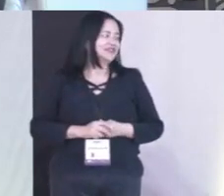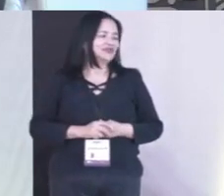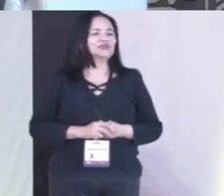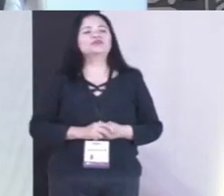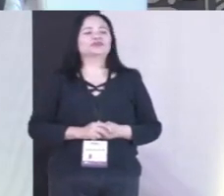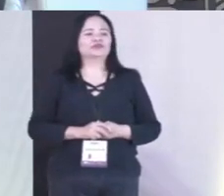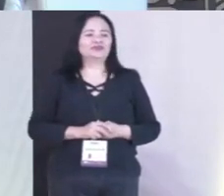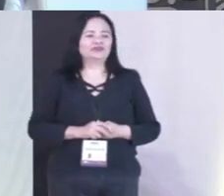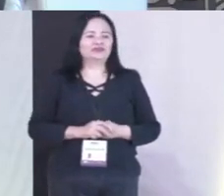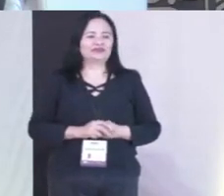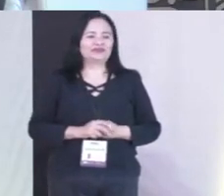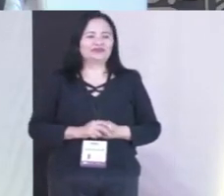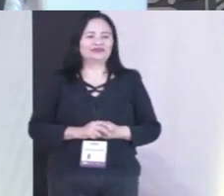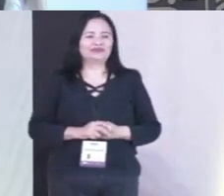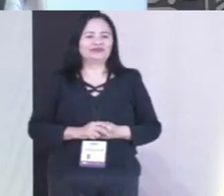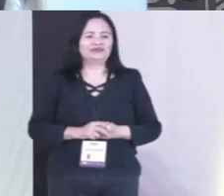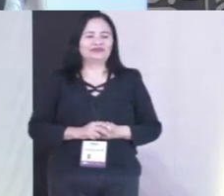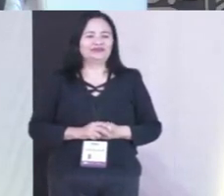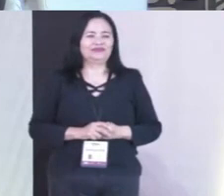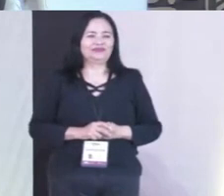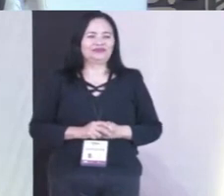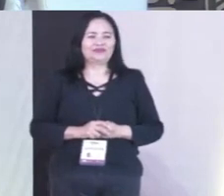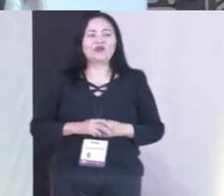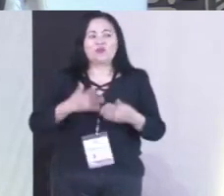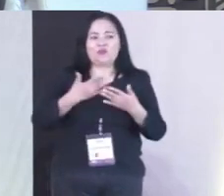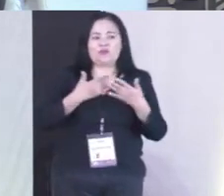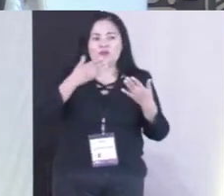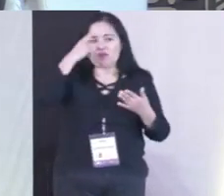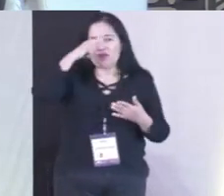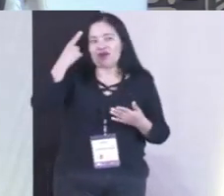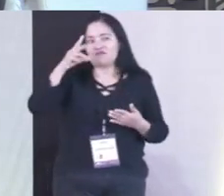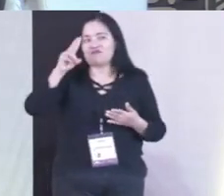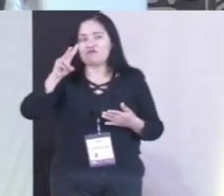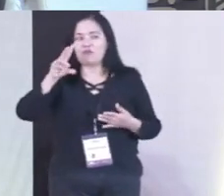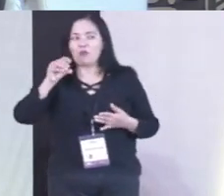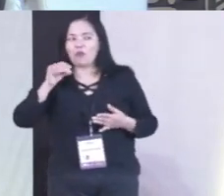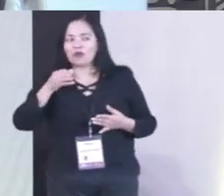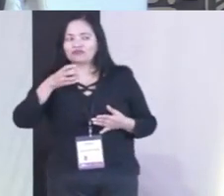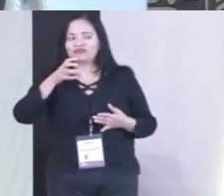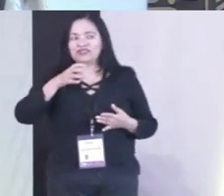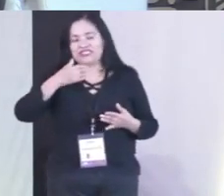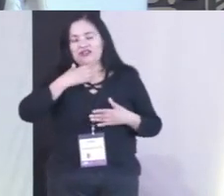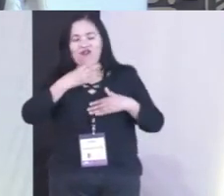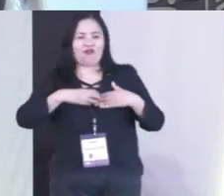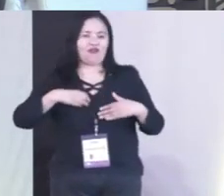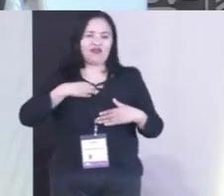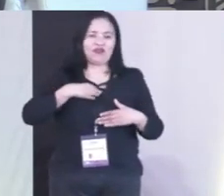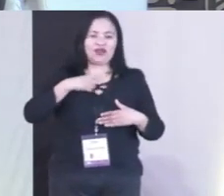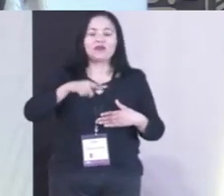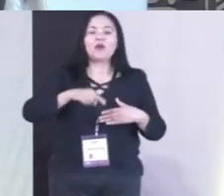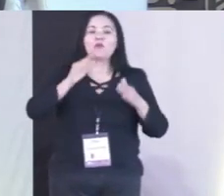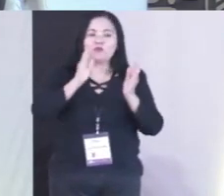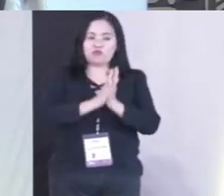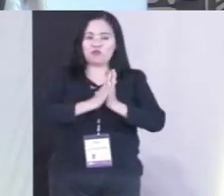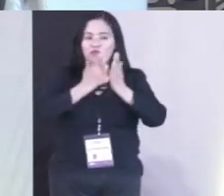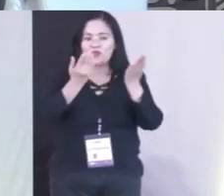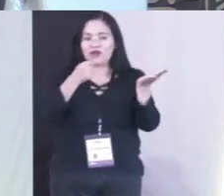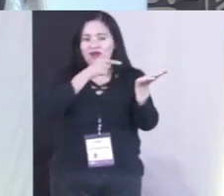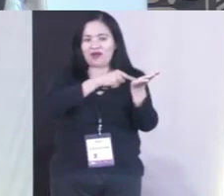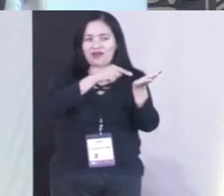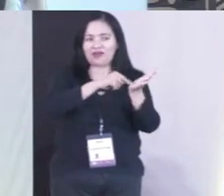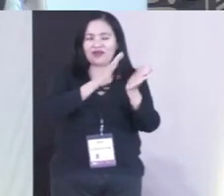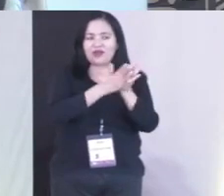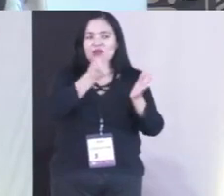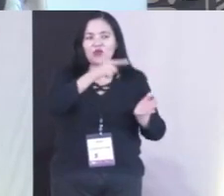yo, es decir, para que Vox esté contento, pues vamos a hablar justamente del libro que acaba de